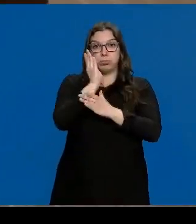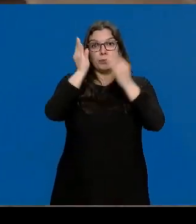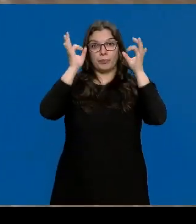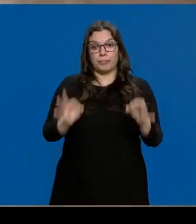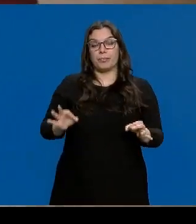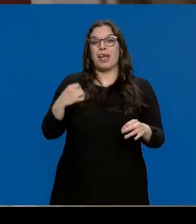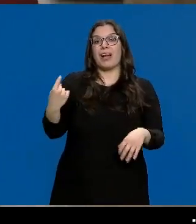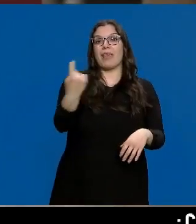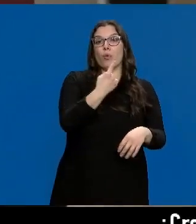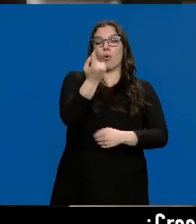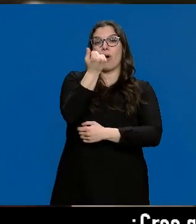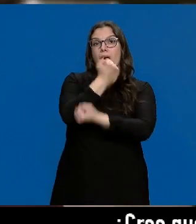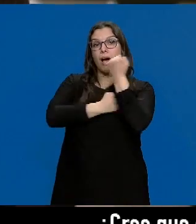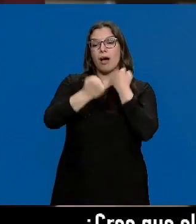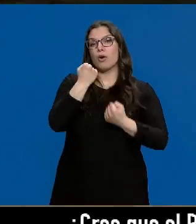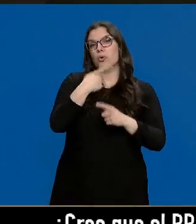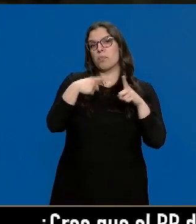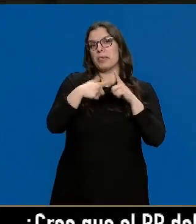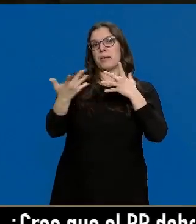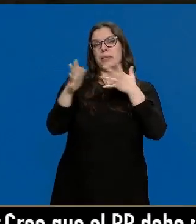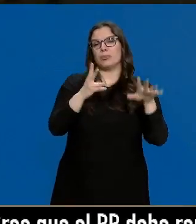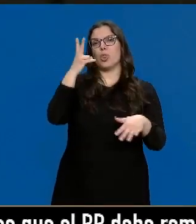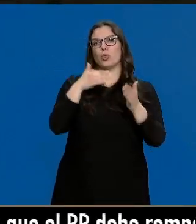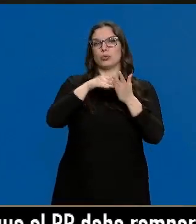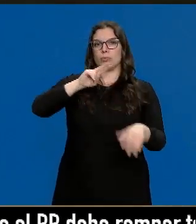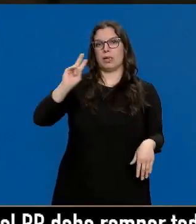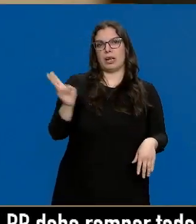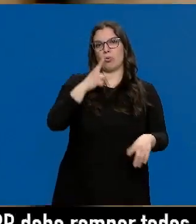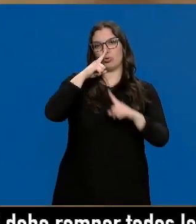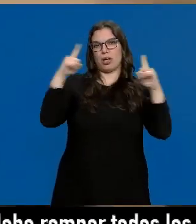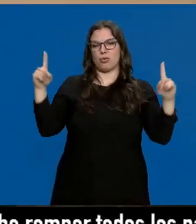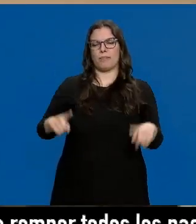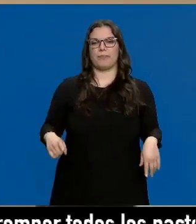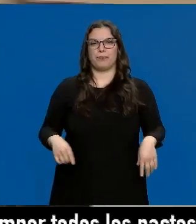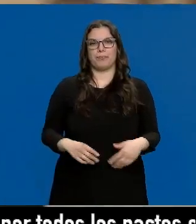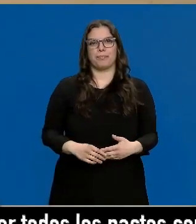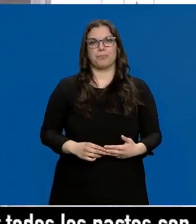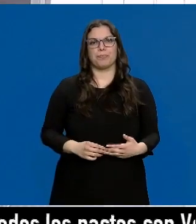cada viajero se ahorraría una media de 2.000 euros anuales.